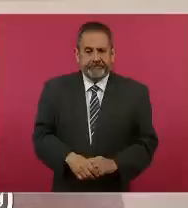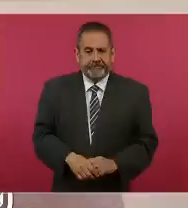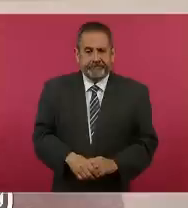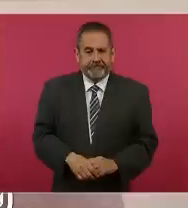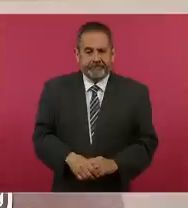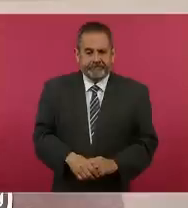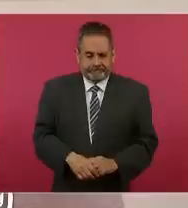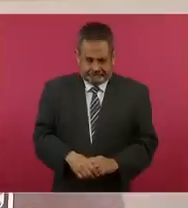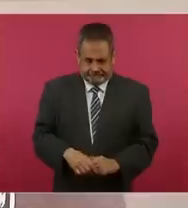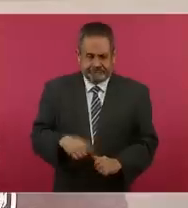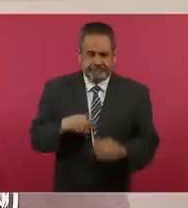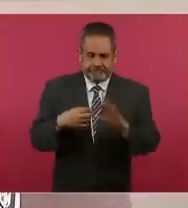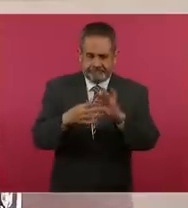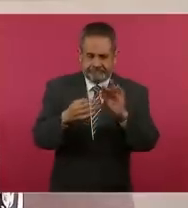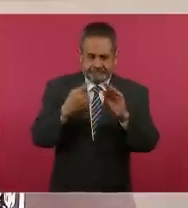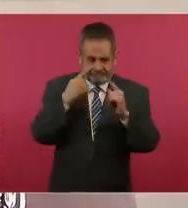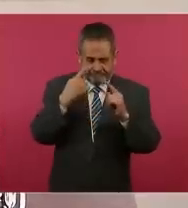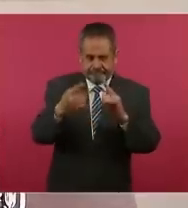para explicar